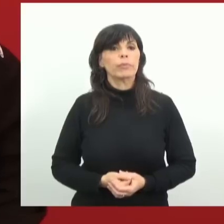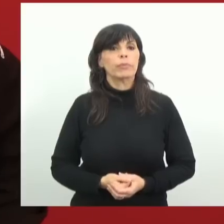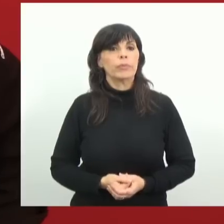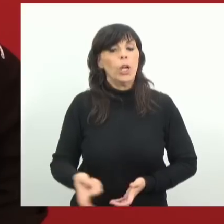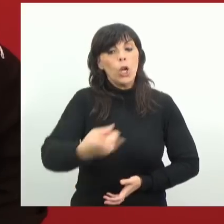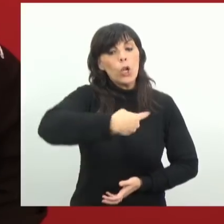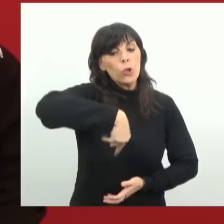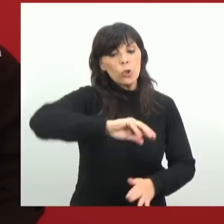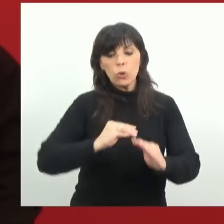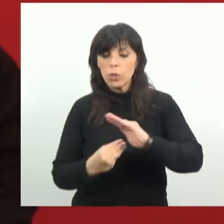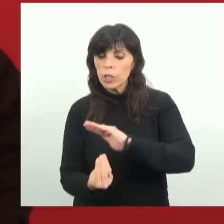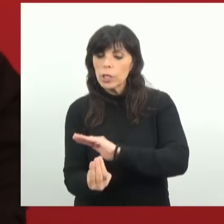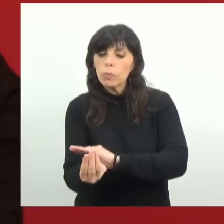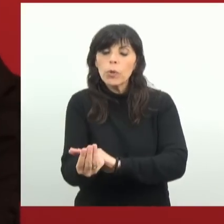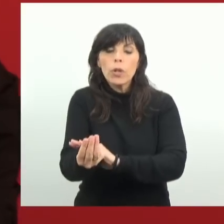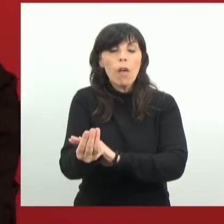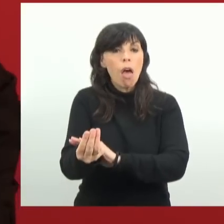simiente